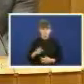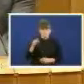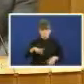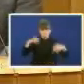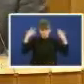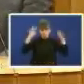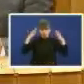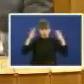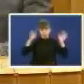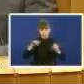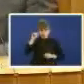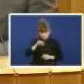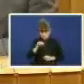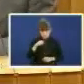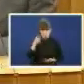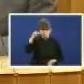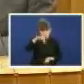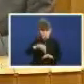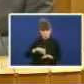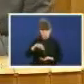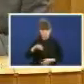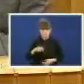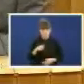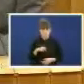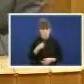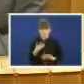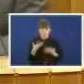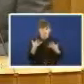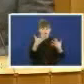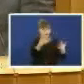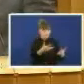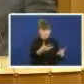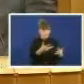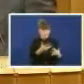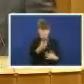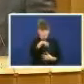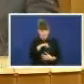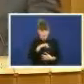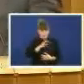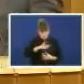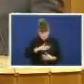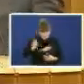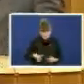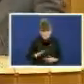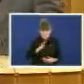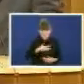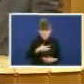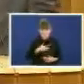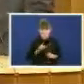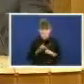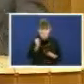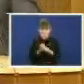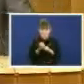desde esta tribuna ofrezo que convencemos mañá mesmo a traballar nun grande